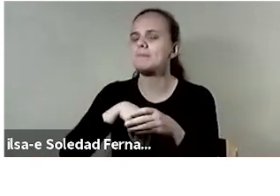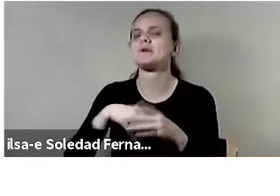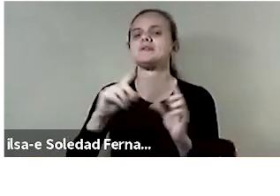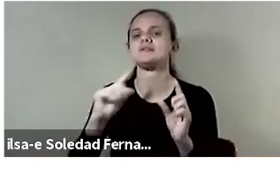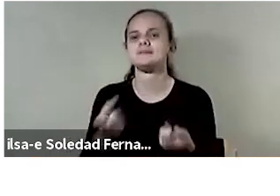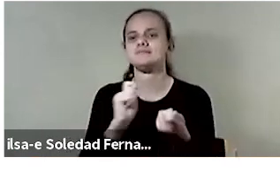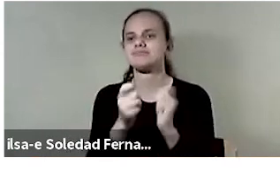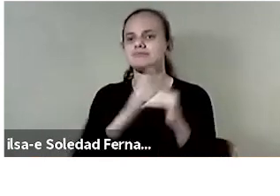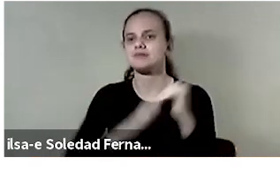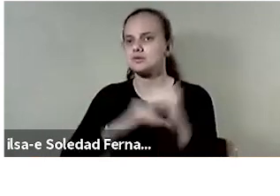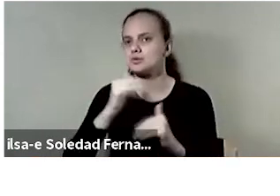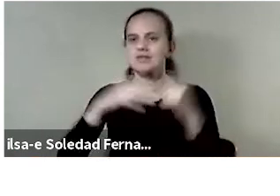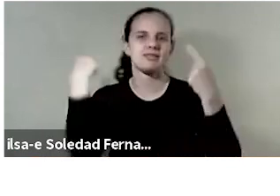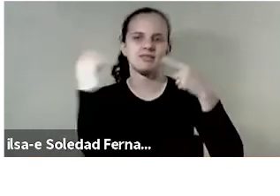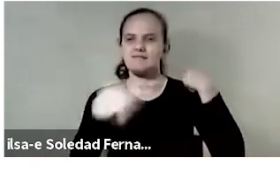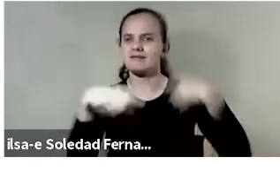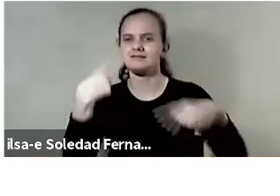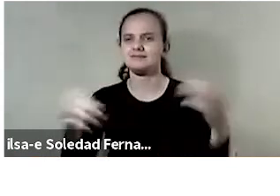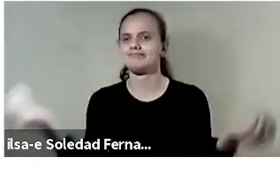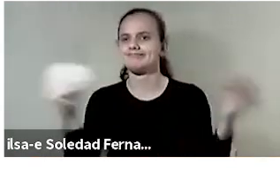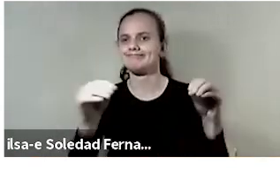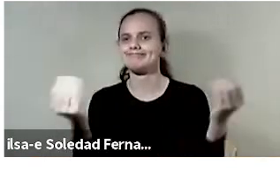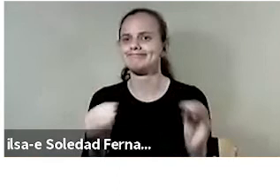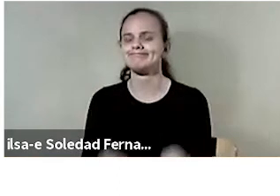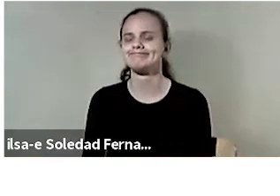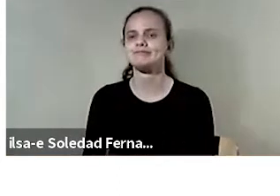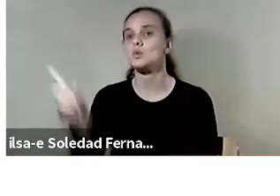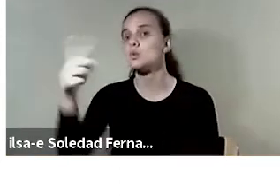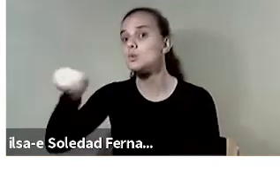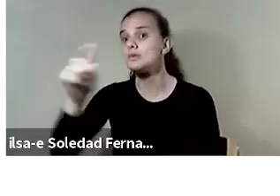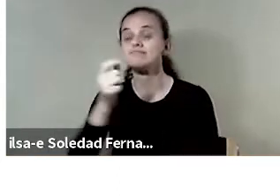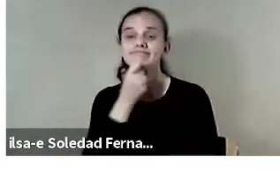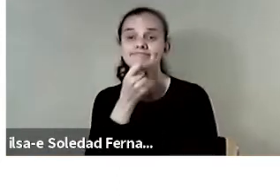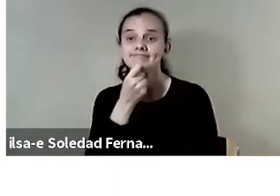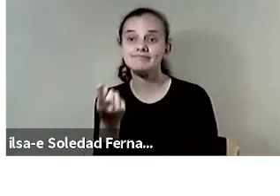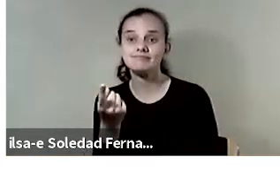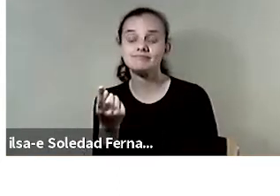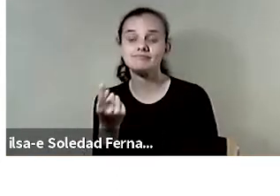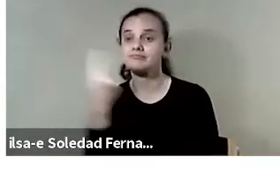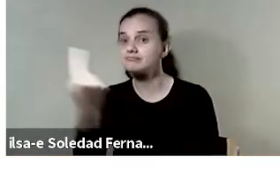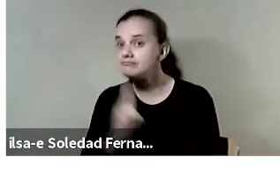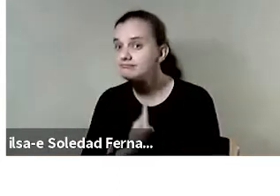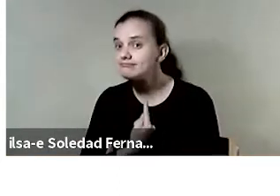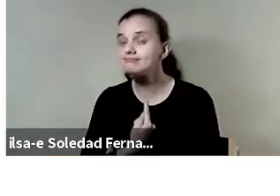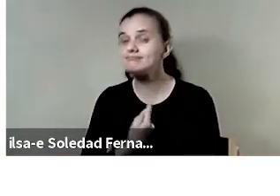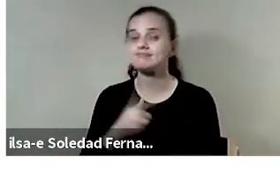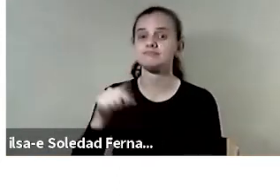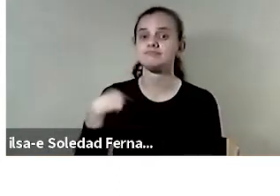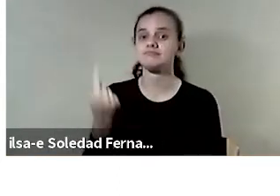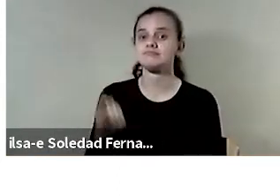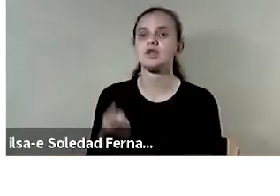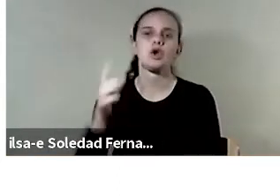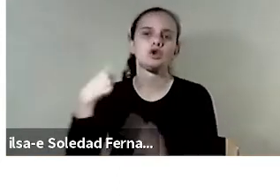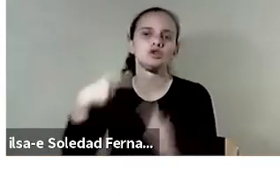bien recibido por parte de DALAT para poder realmente cada vez más construir desde la diversidad. Entonces, cualquiera